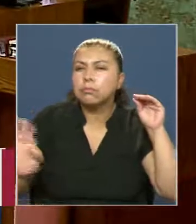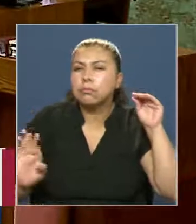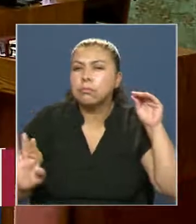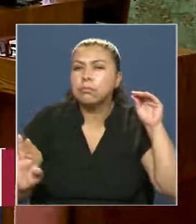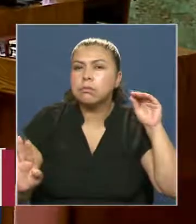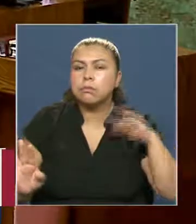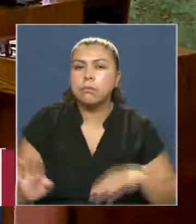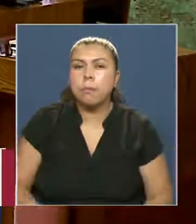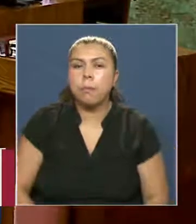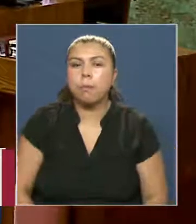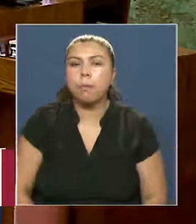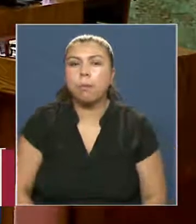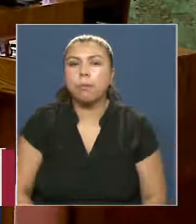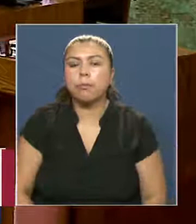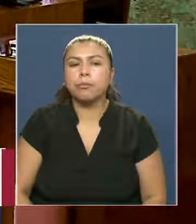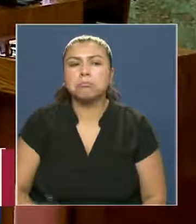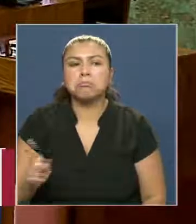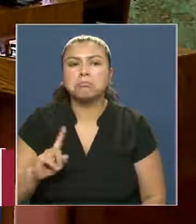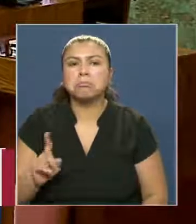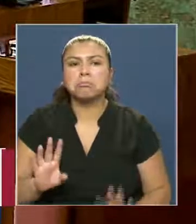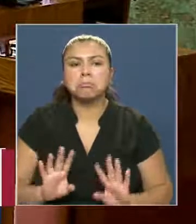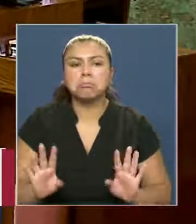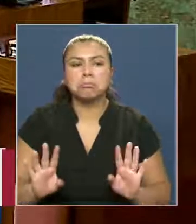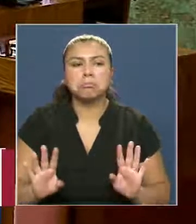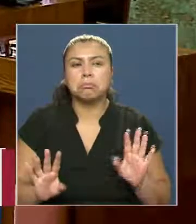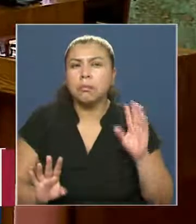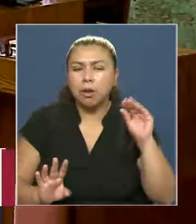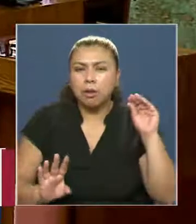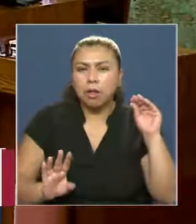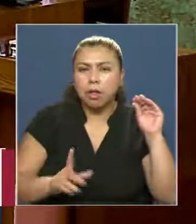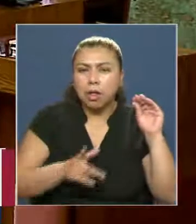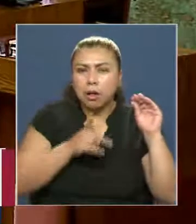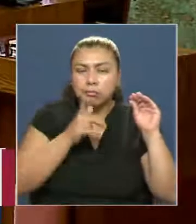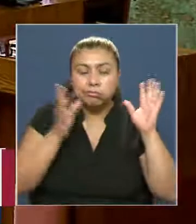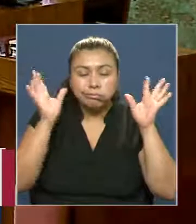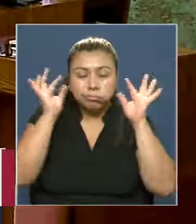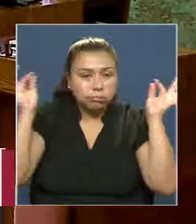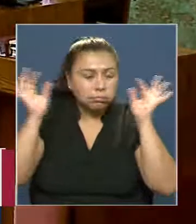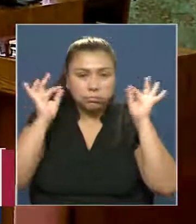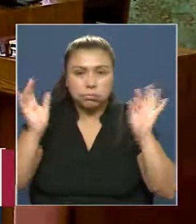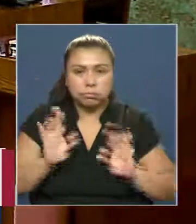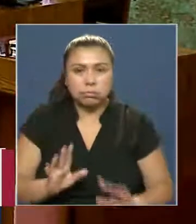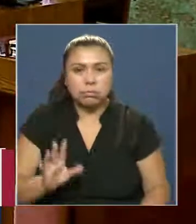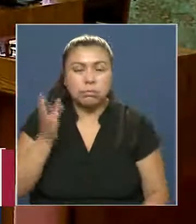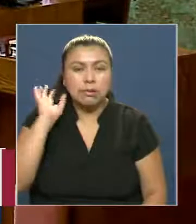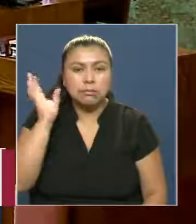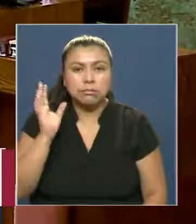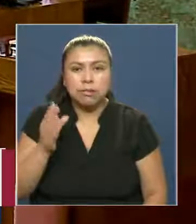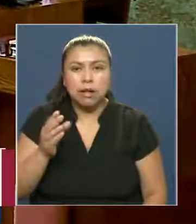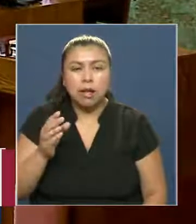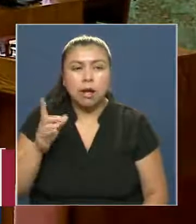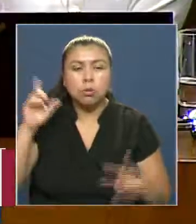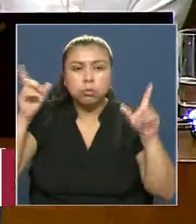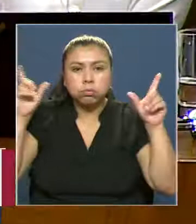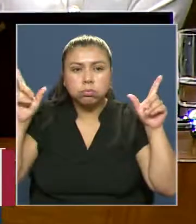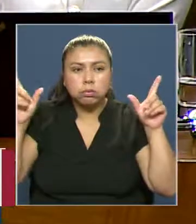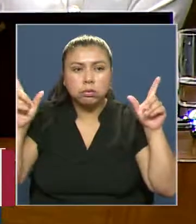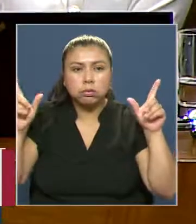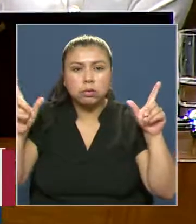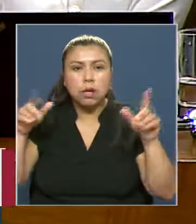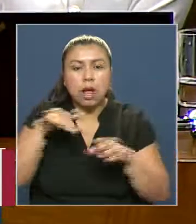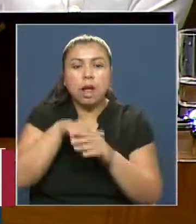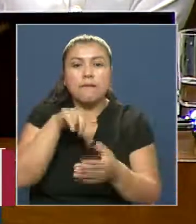¿No colisiona con el anterior? No colisiona con el anterior, ¿verdad? ¿No colisiona con el anterior? No, porque el otro está referido a la estadística. Ok, muy bien.